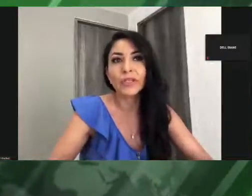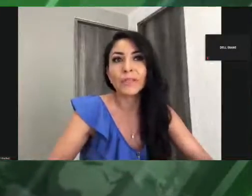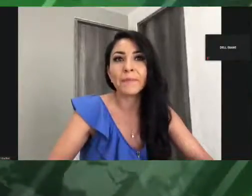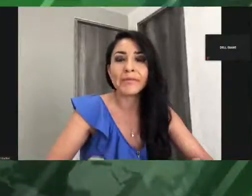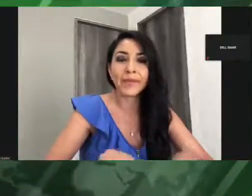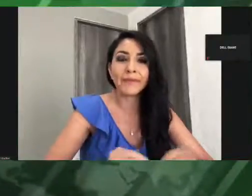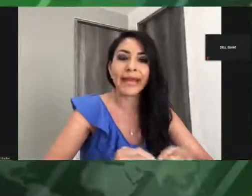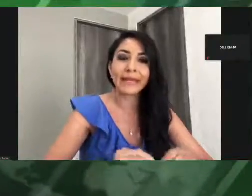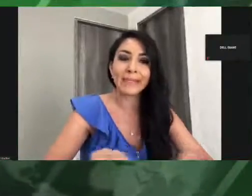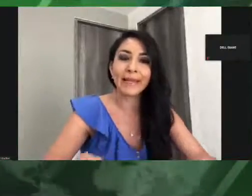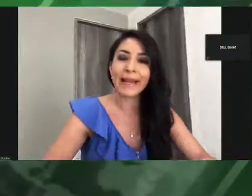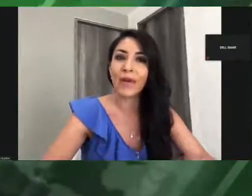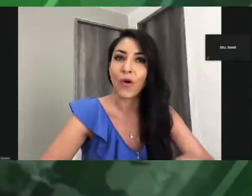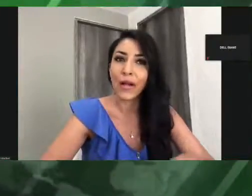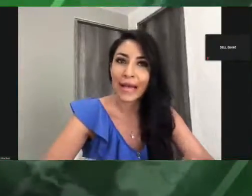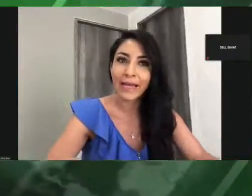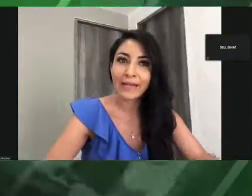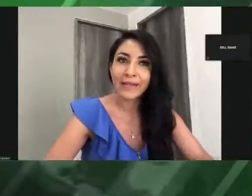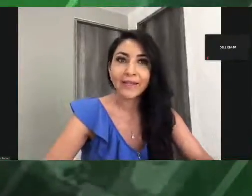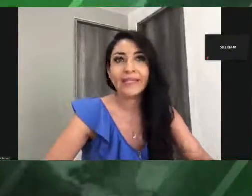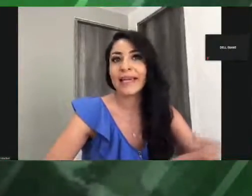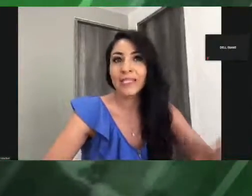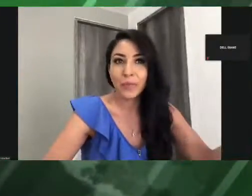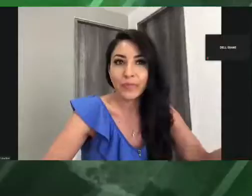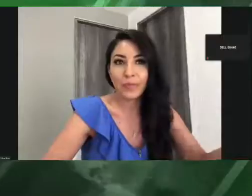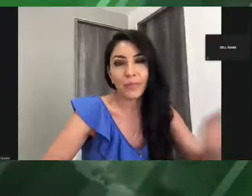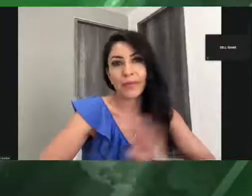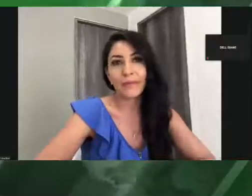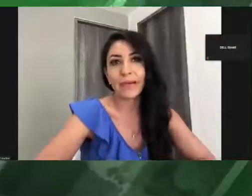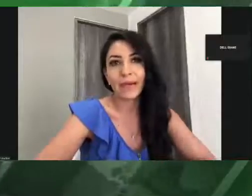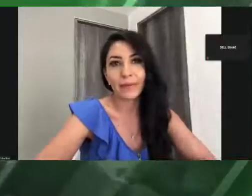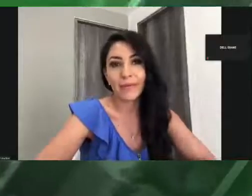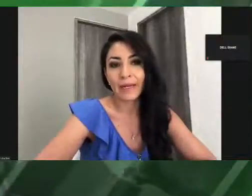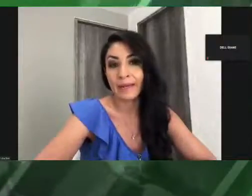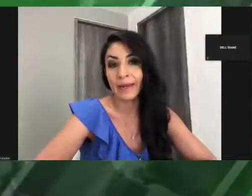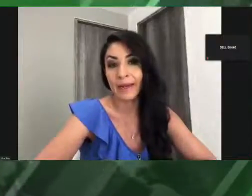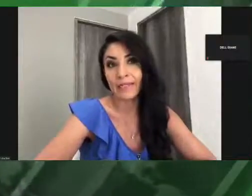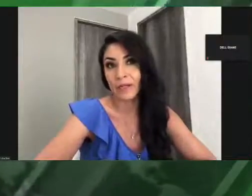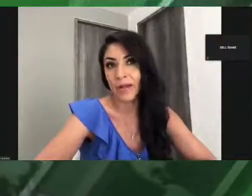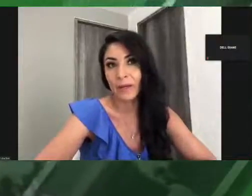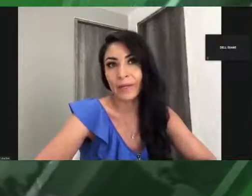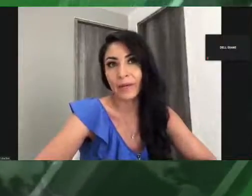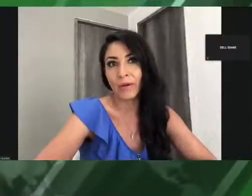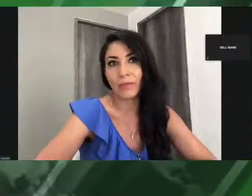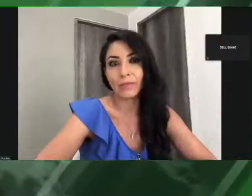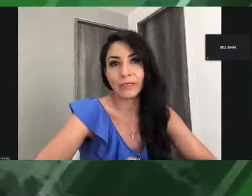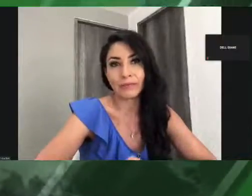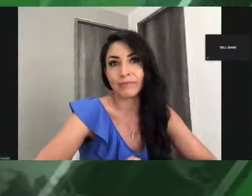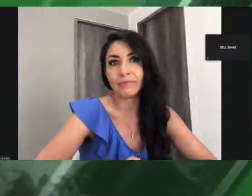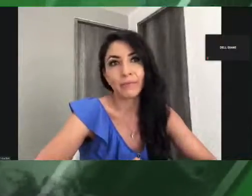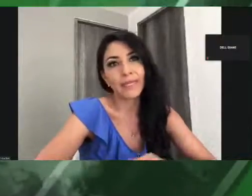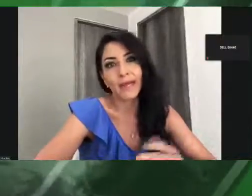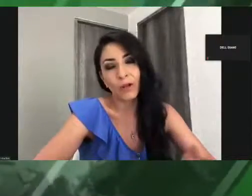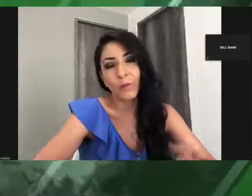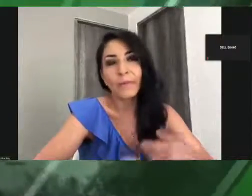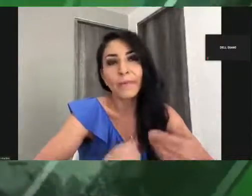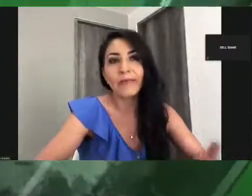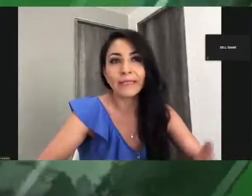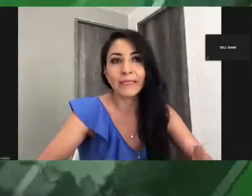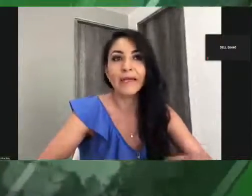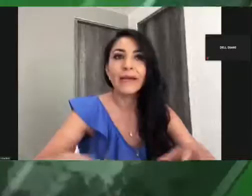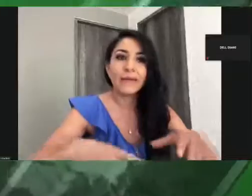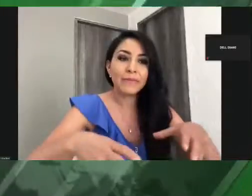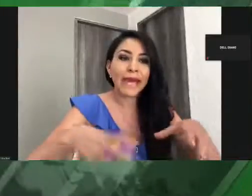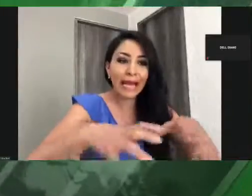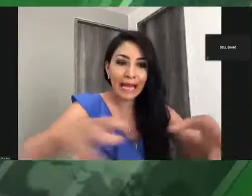hace todo esto, se empieza a viajar de manera local y ya después se podría viajar de manera internacional, pero pues vaya, lo primero